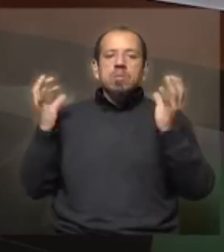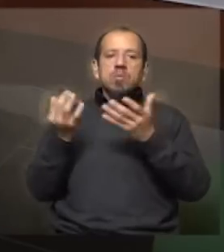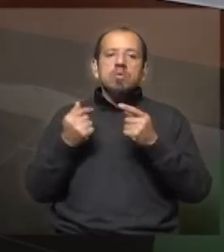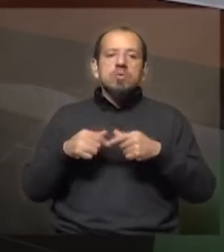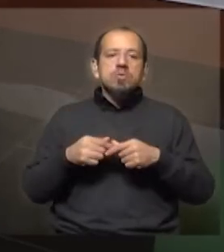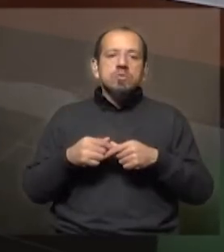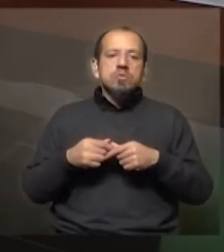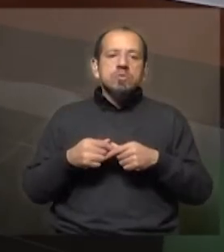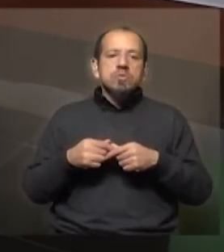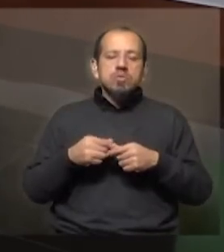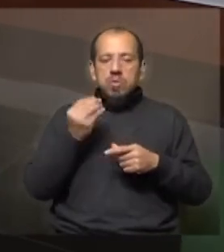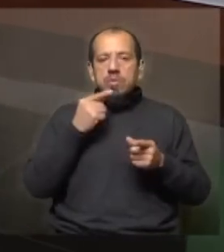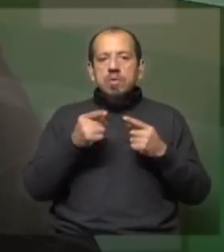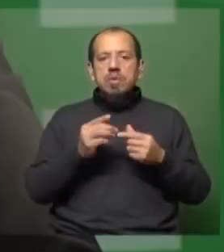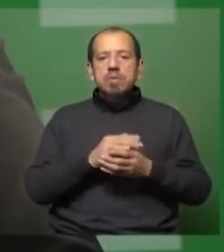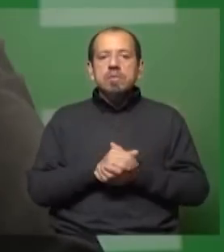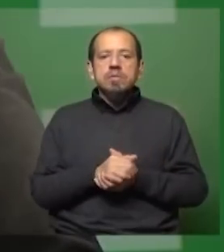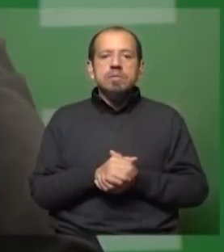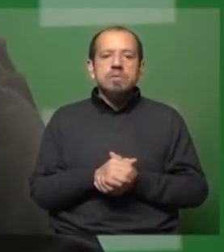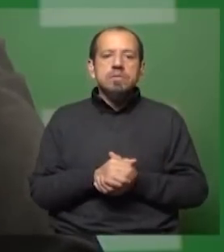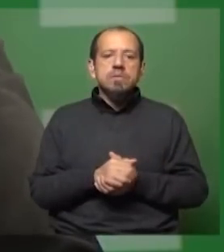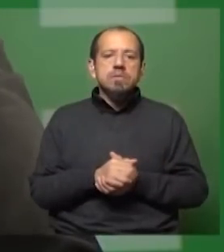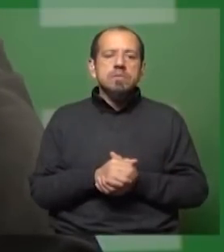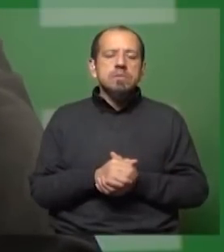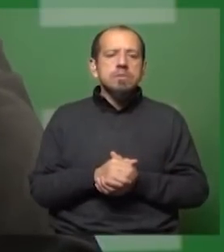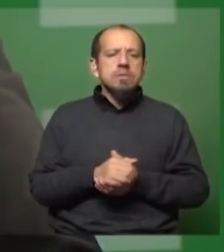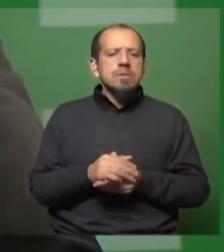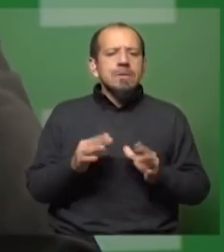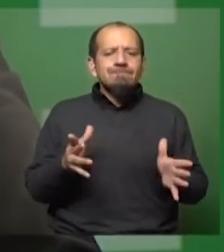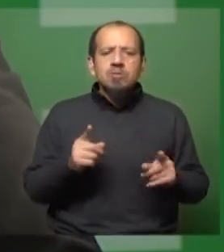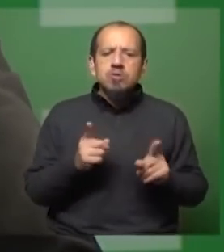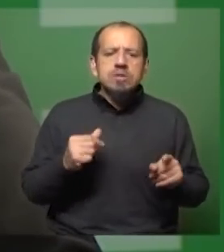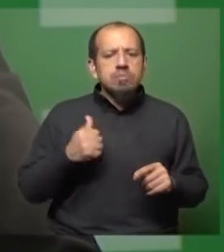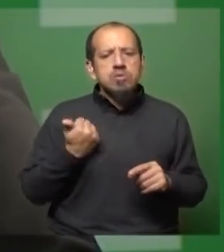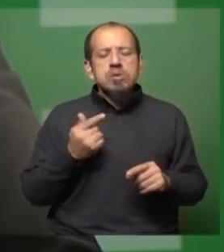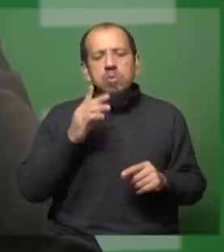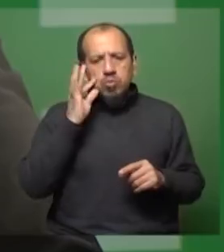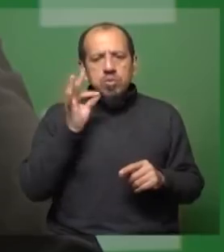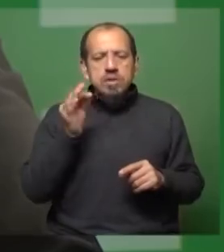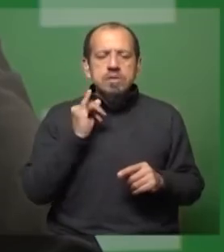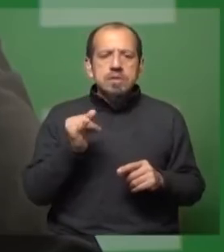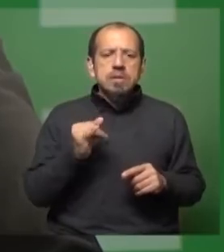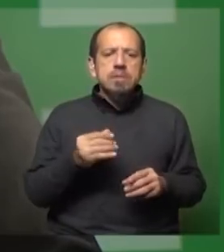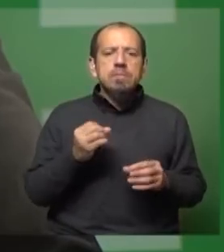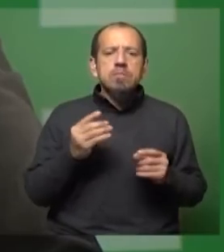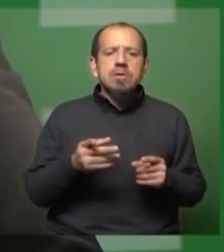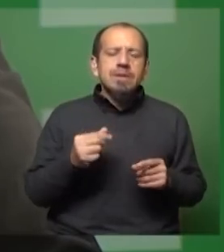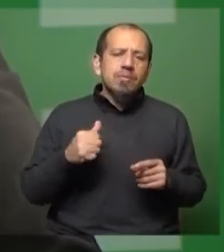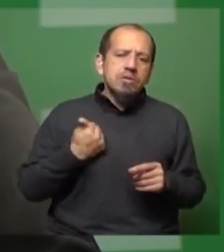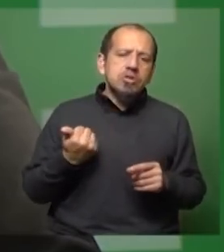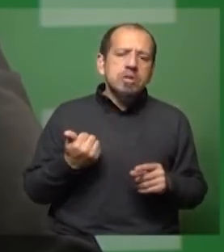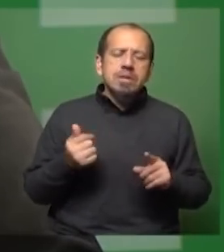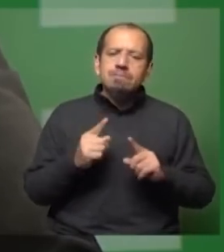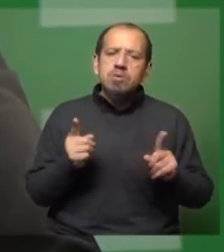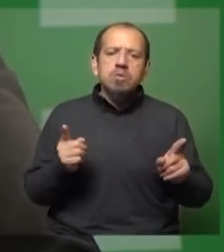come de esta región es un buen Sí claro pero no sé si handicap es una oportunidad este handicap no creo porque